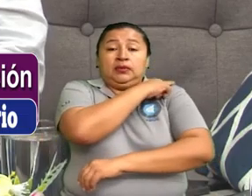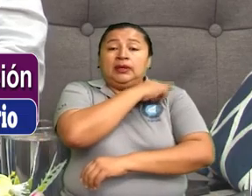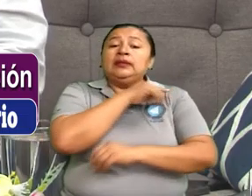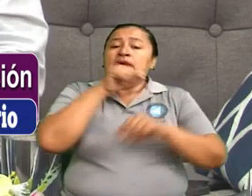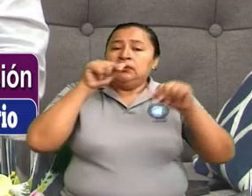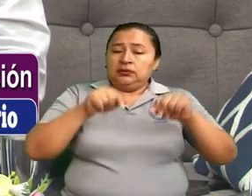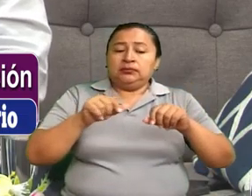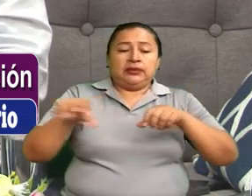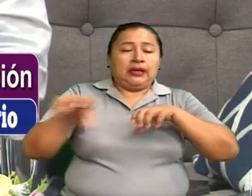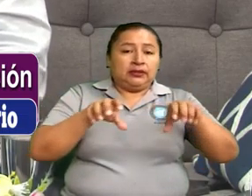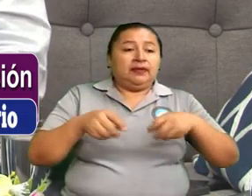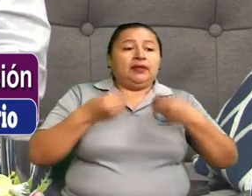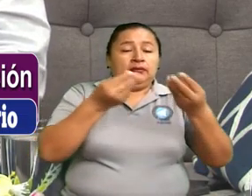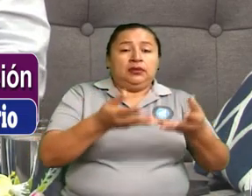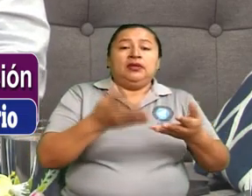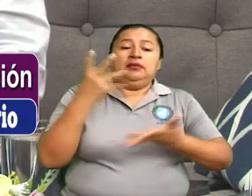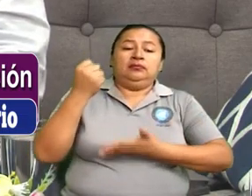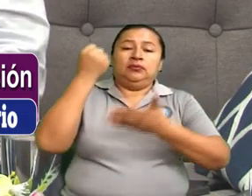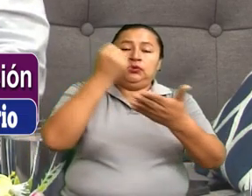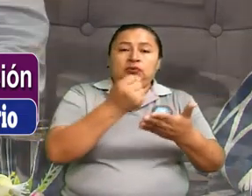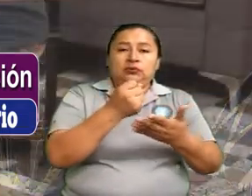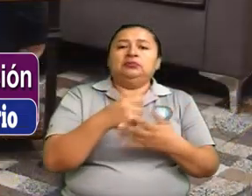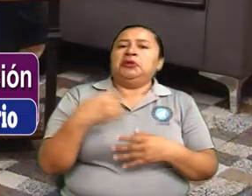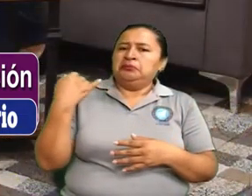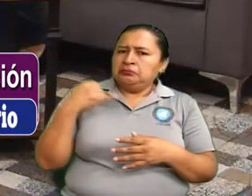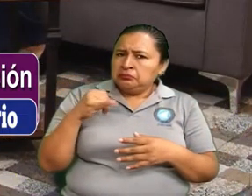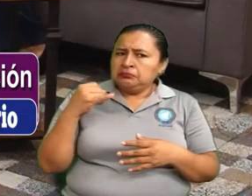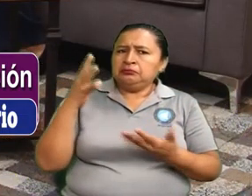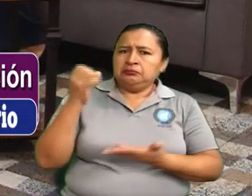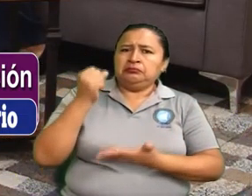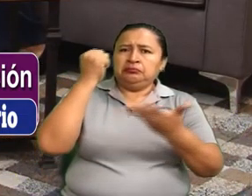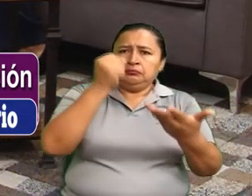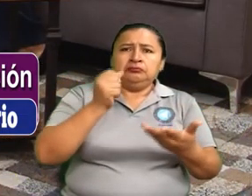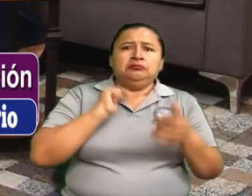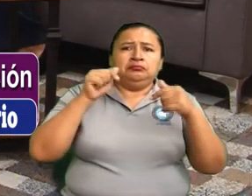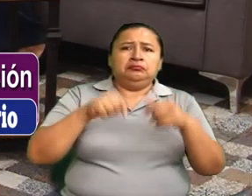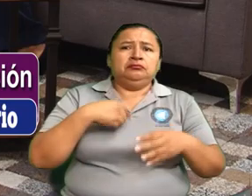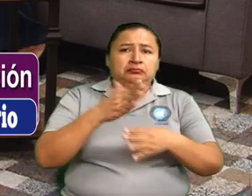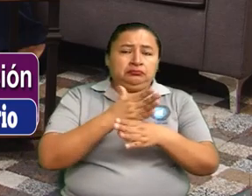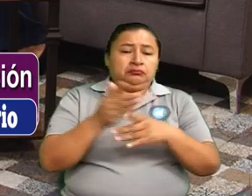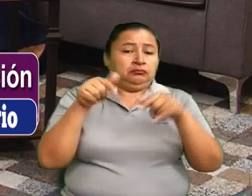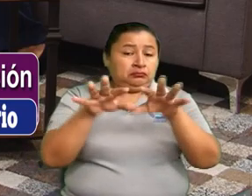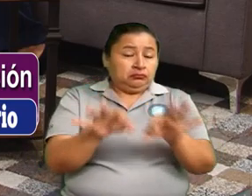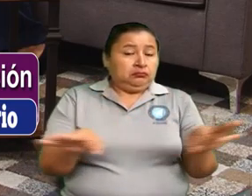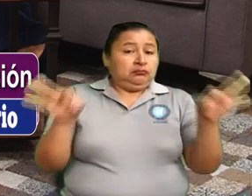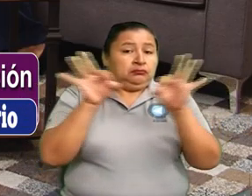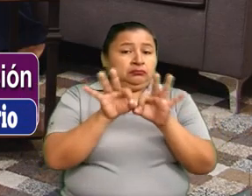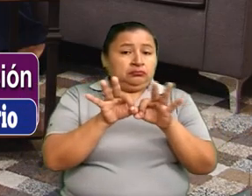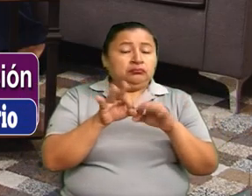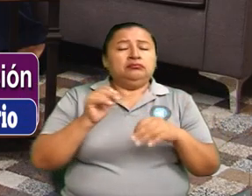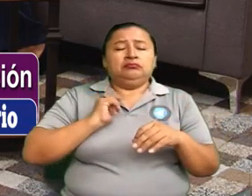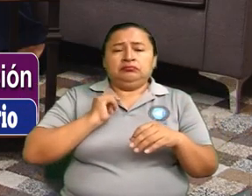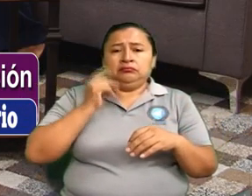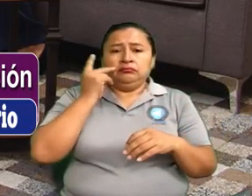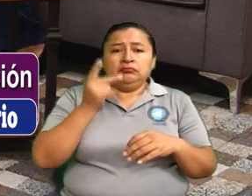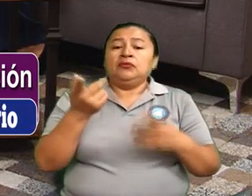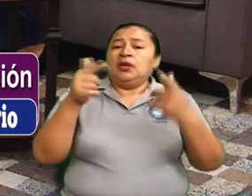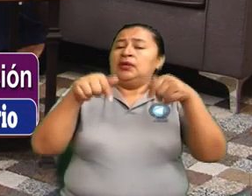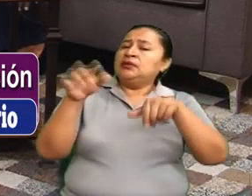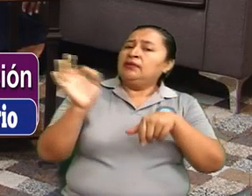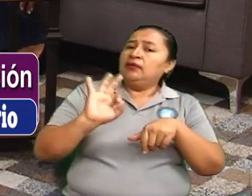acciones y de inversiones concretas, ¿verdad? Estamos hablando. Y vaya que si son inversiones, es decir, cifras bastante importantes para ponerlo en contexto. Y en ese